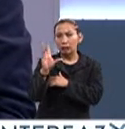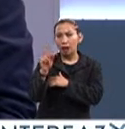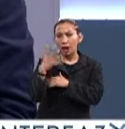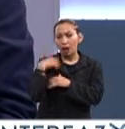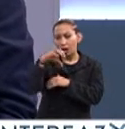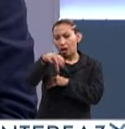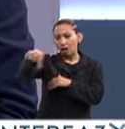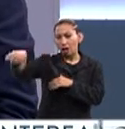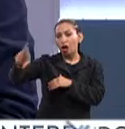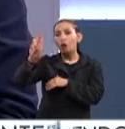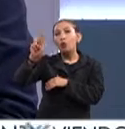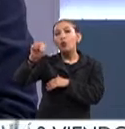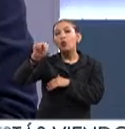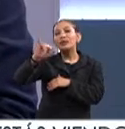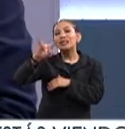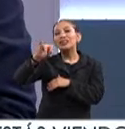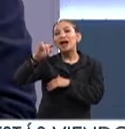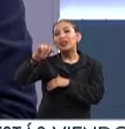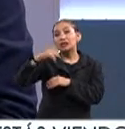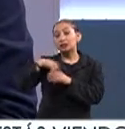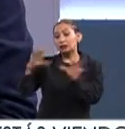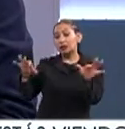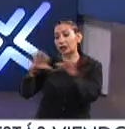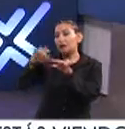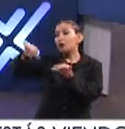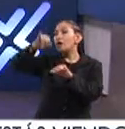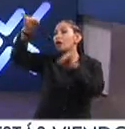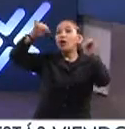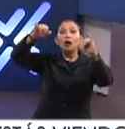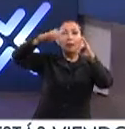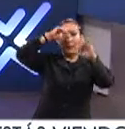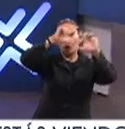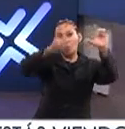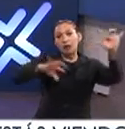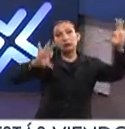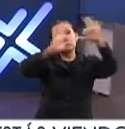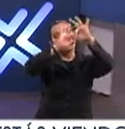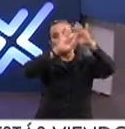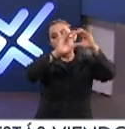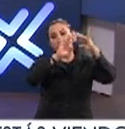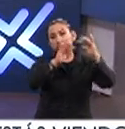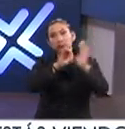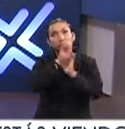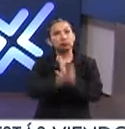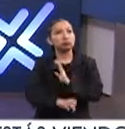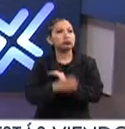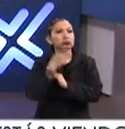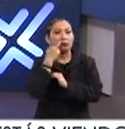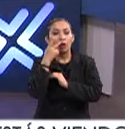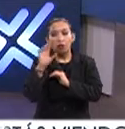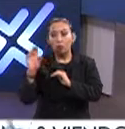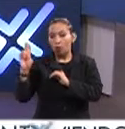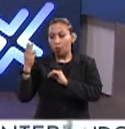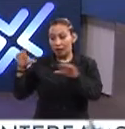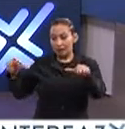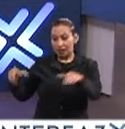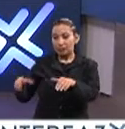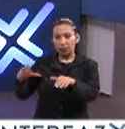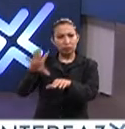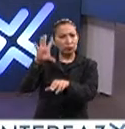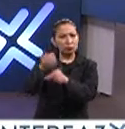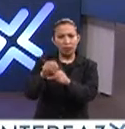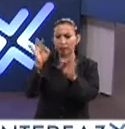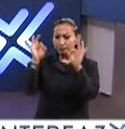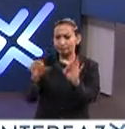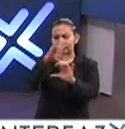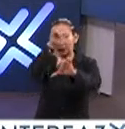80 unidades y subsedes a lo largo del territorio nacional. Es decir, si hablamos de una universidad